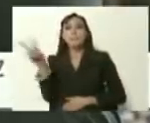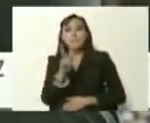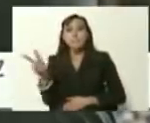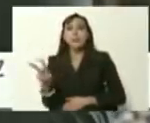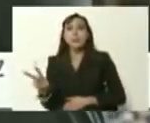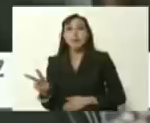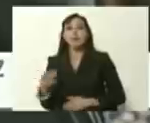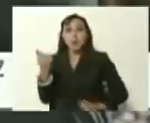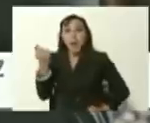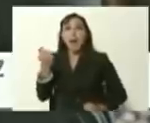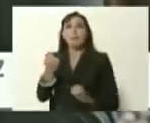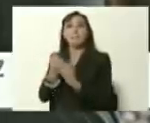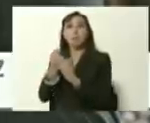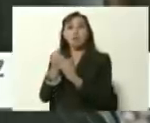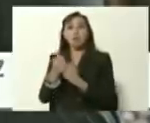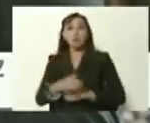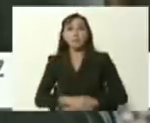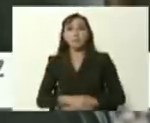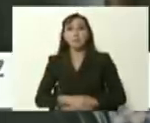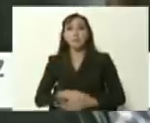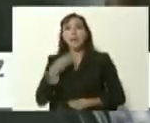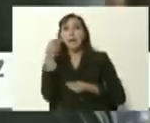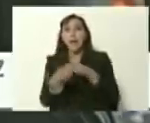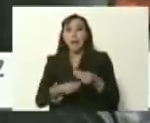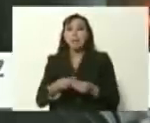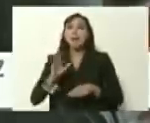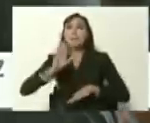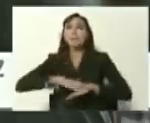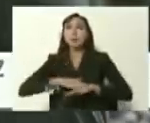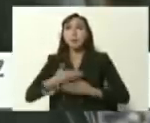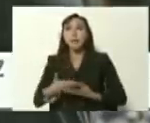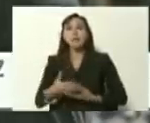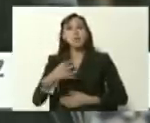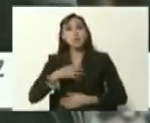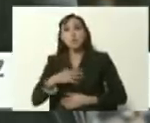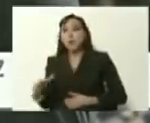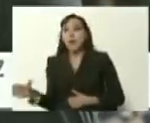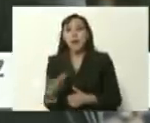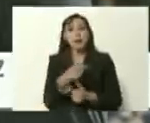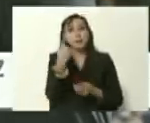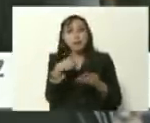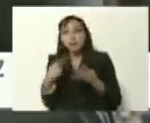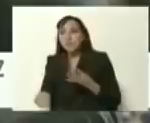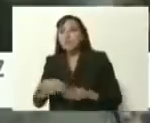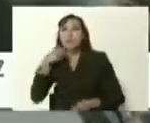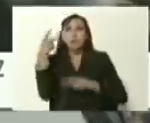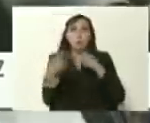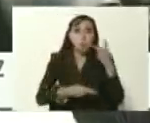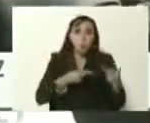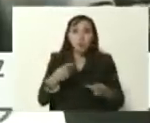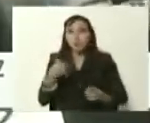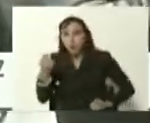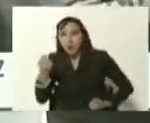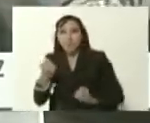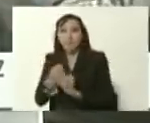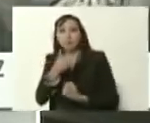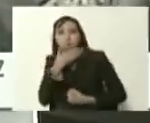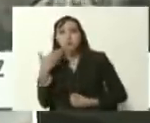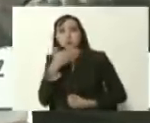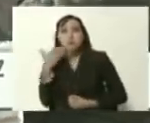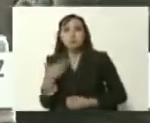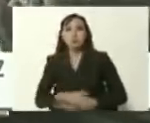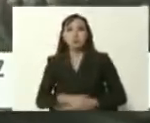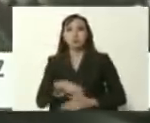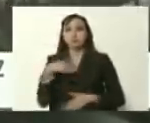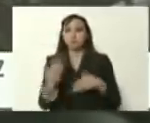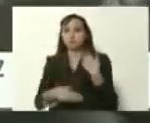brazo amigo, el brazo ejecutor de aquellos que no pueden alcanzar los políticos porque están